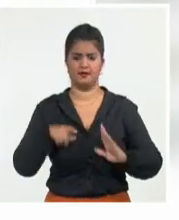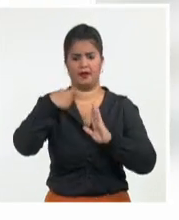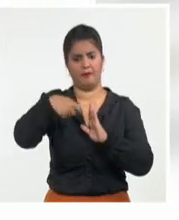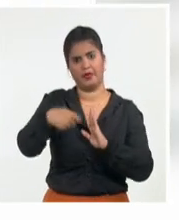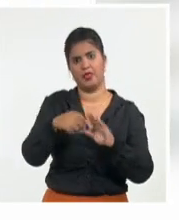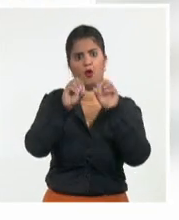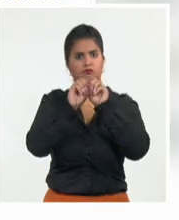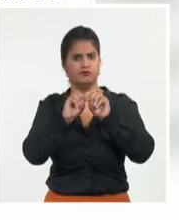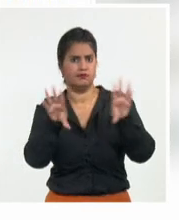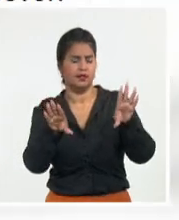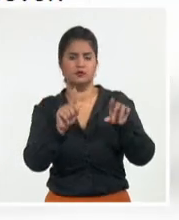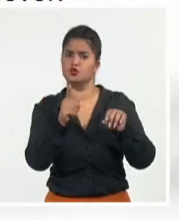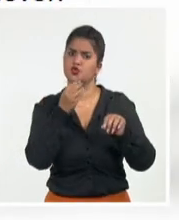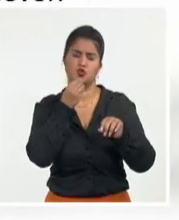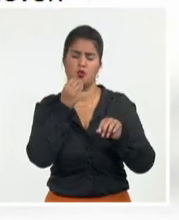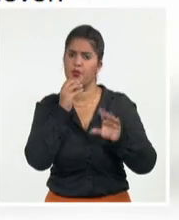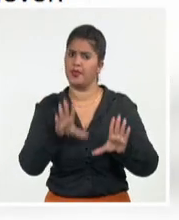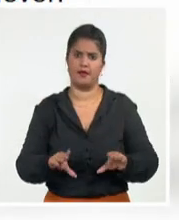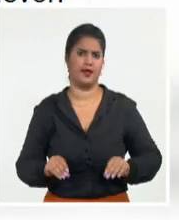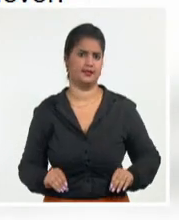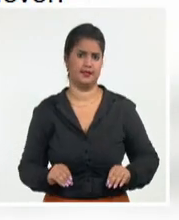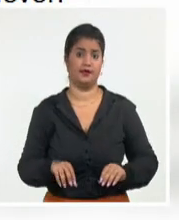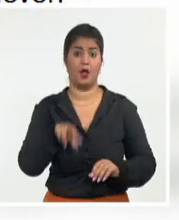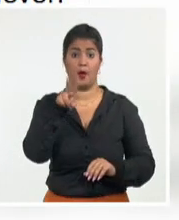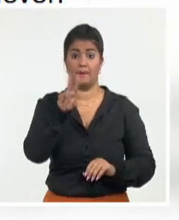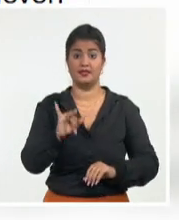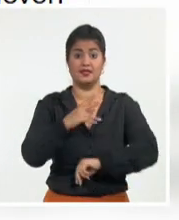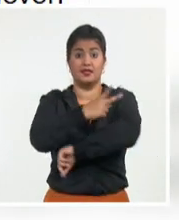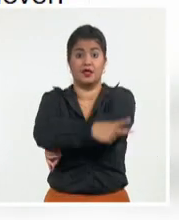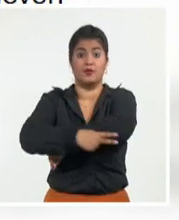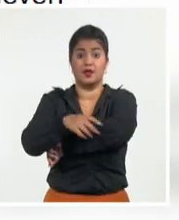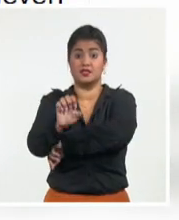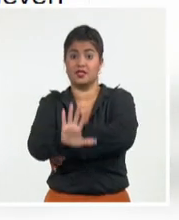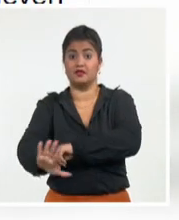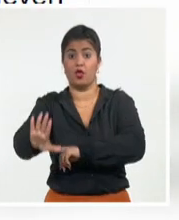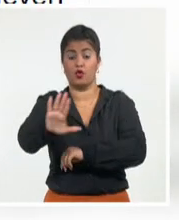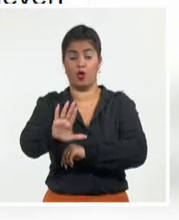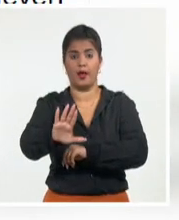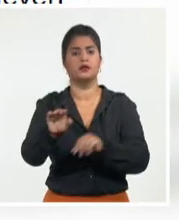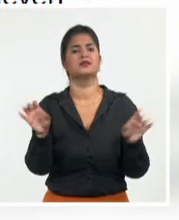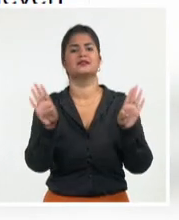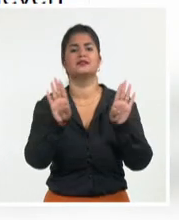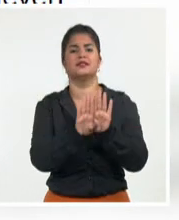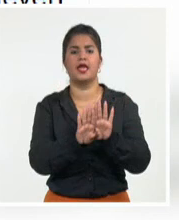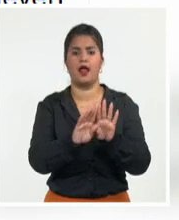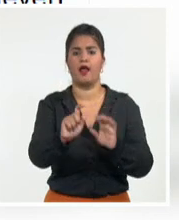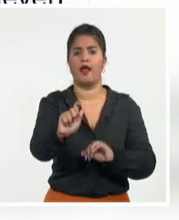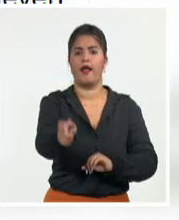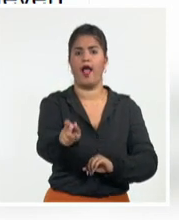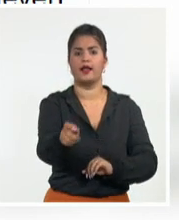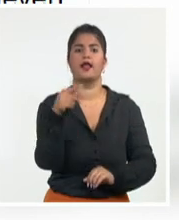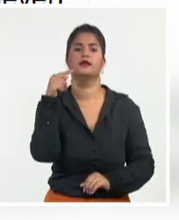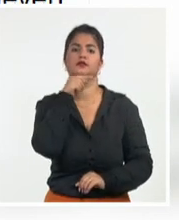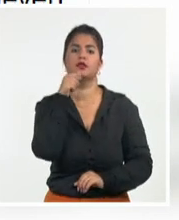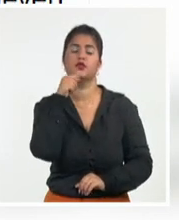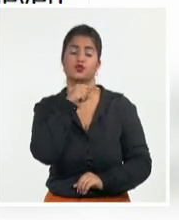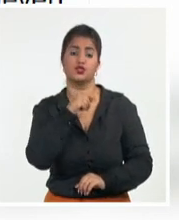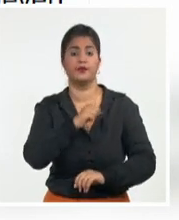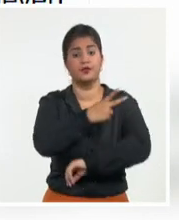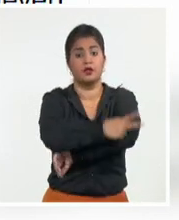cuentas del medio de televisión ruso en 27 países de Europa, a lo que se sumó Google con YouTube. En países de América Latina, como Perú